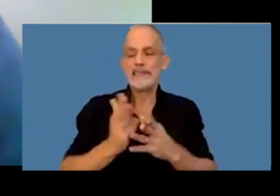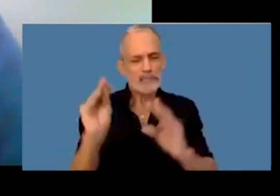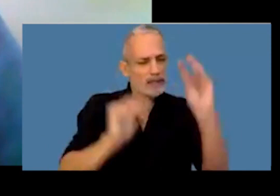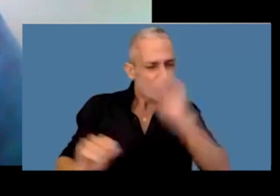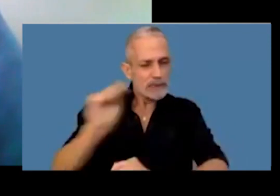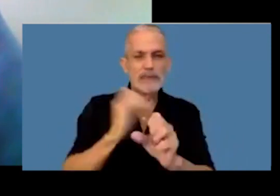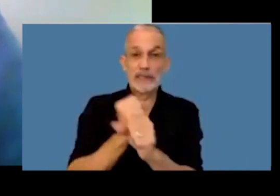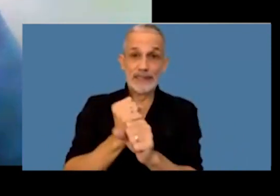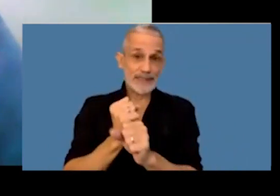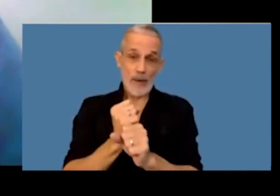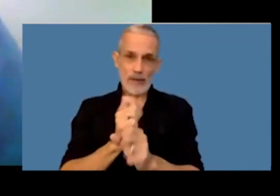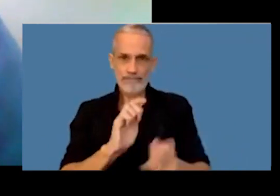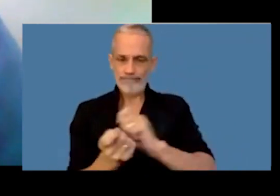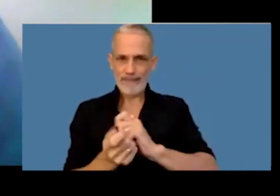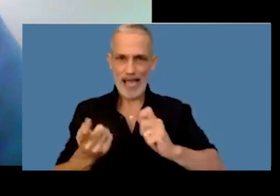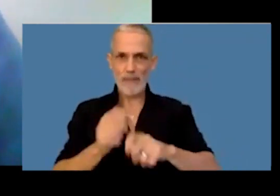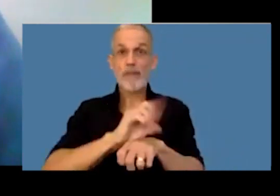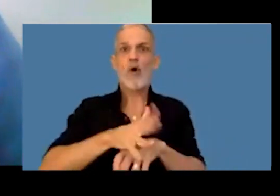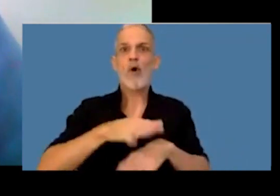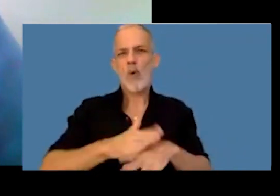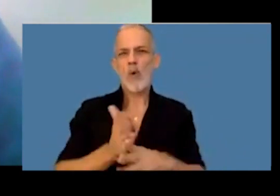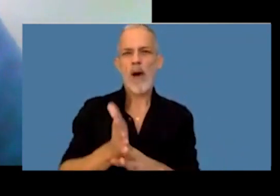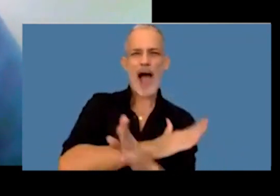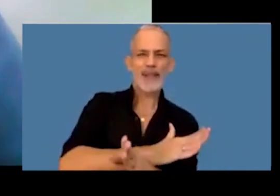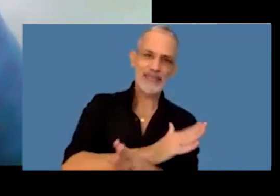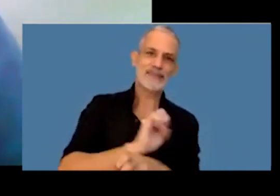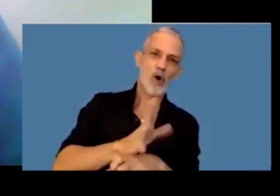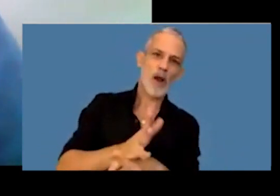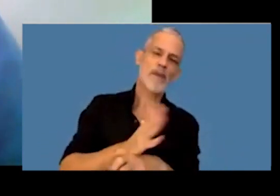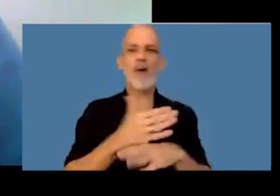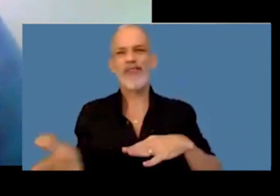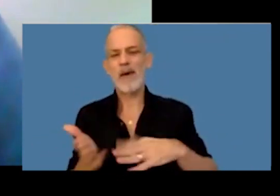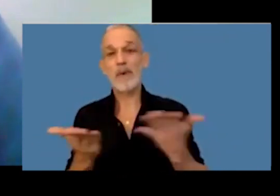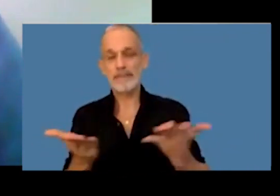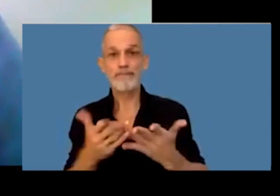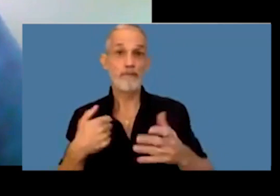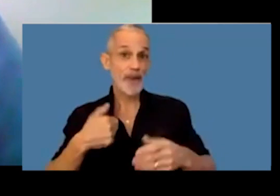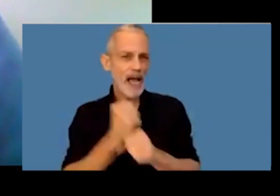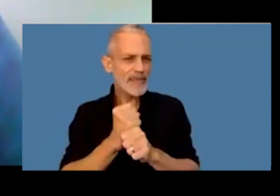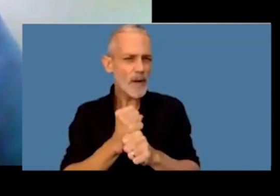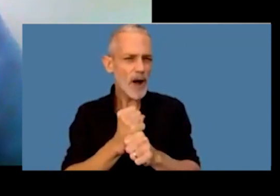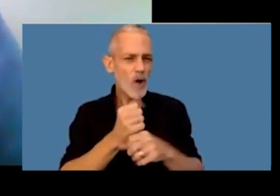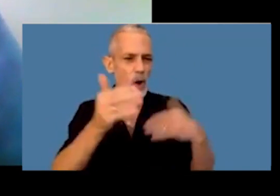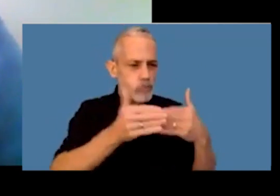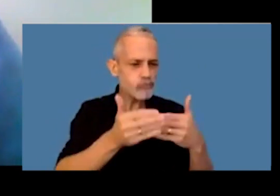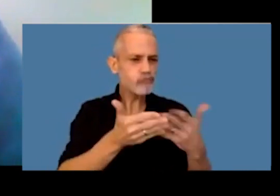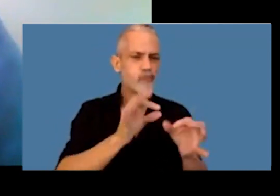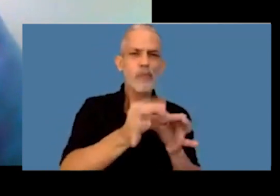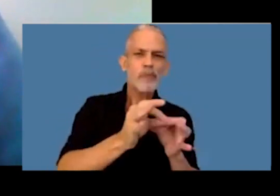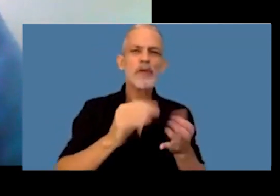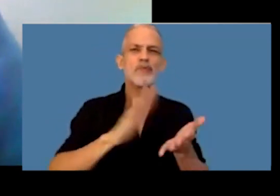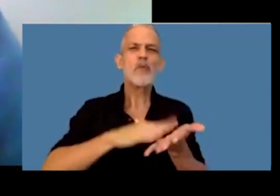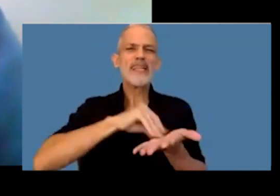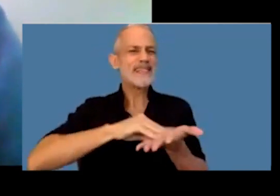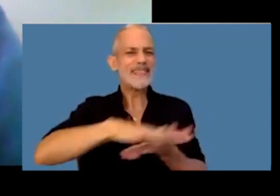veníamos ejecutando de anterioridad. Nosotros particularmente teníamos un trabajo muy cercano en cuanto a territorio, tuvimos